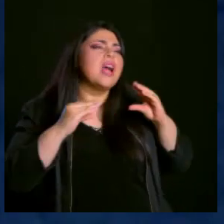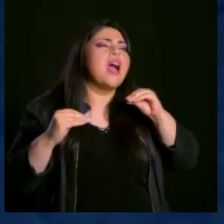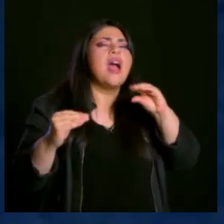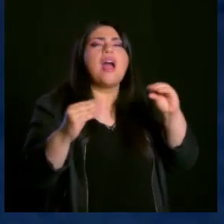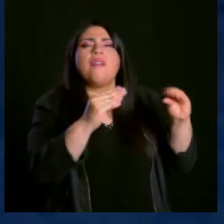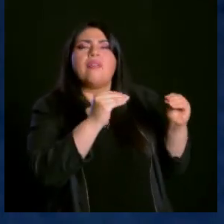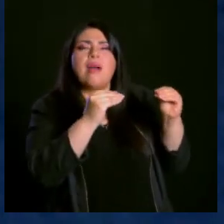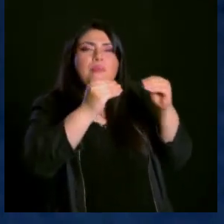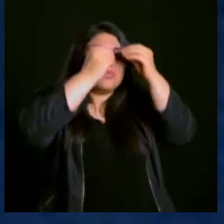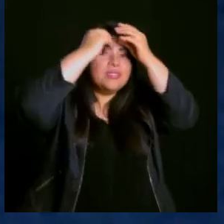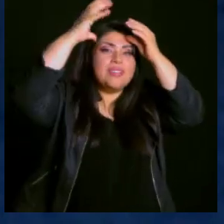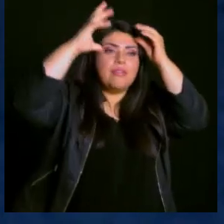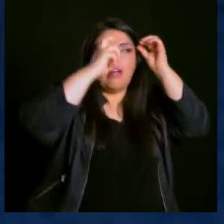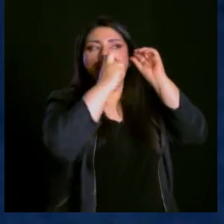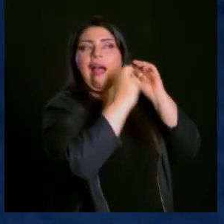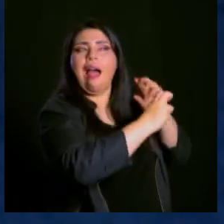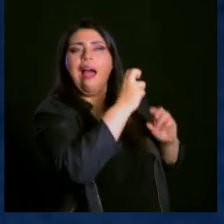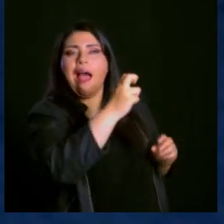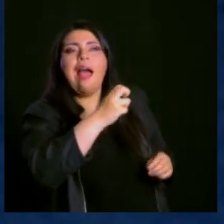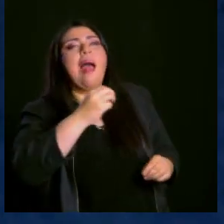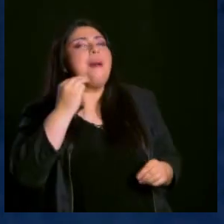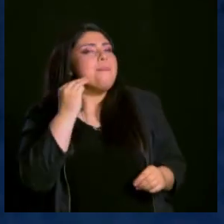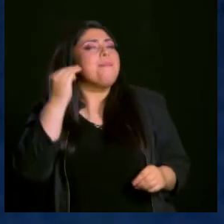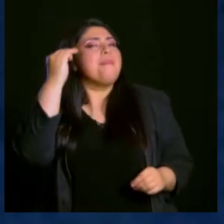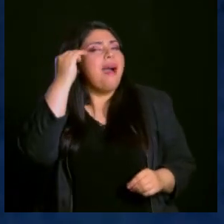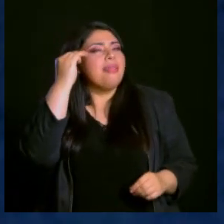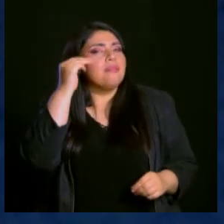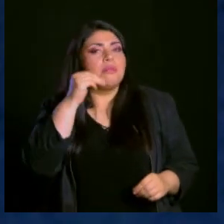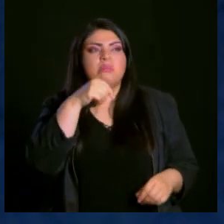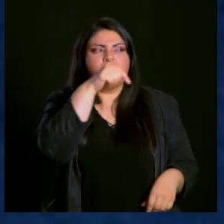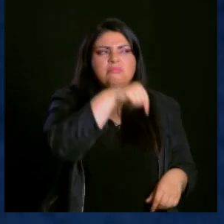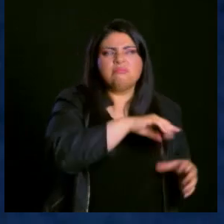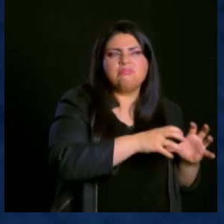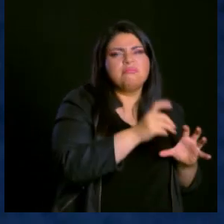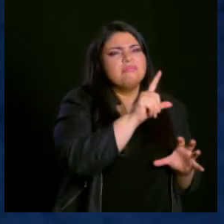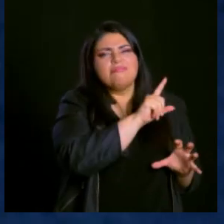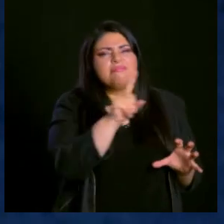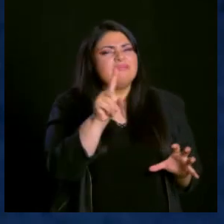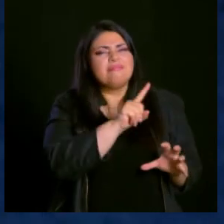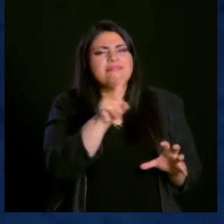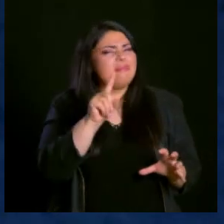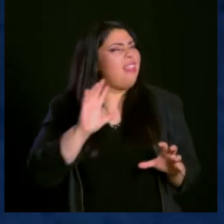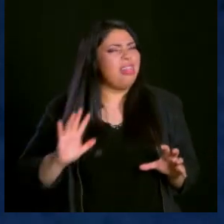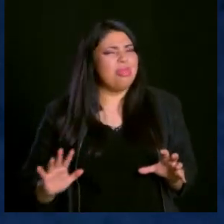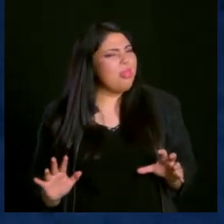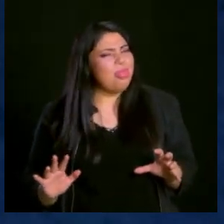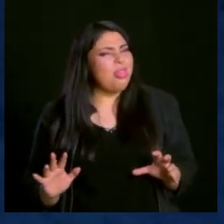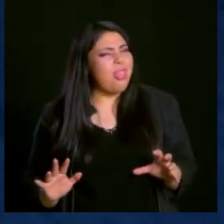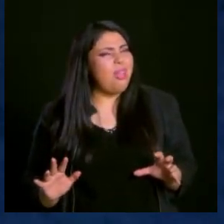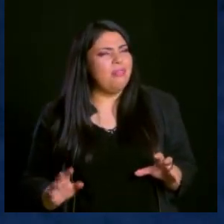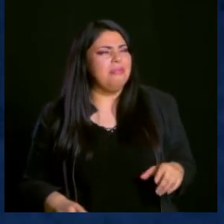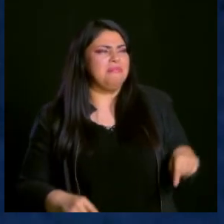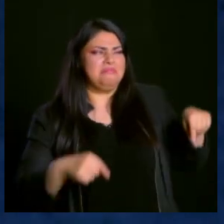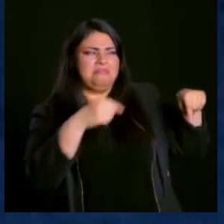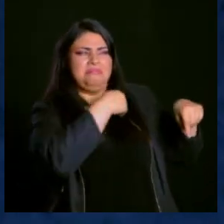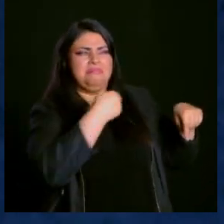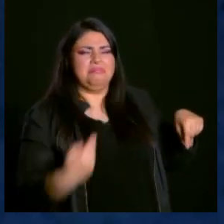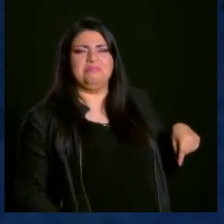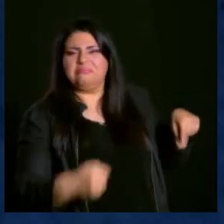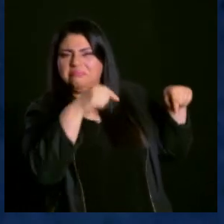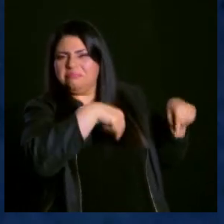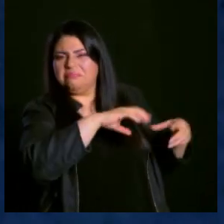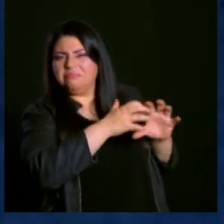que han alcanzado la madurez y sabiduría no de este siglo sino de príncipes de este siglo no de perdón ni de Los Príncipes de este siglo